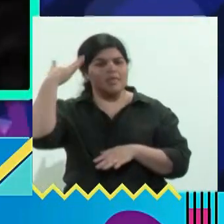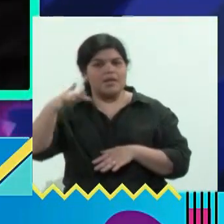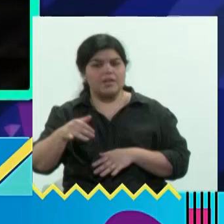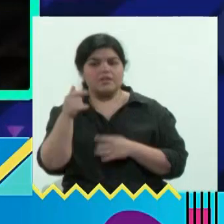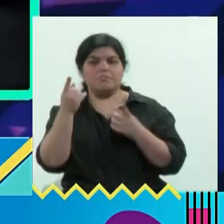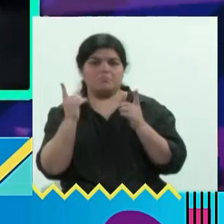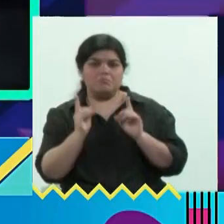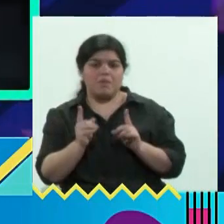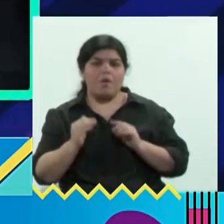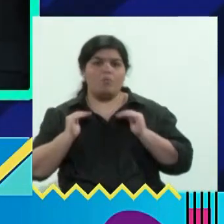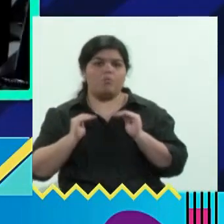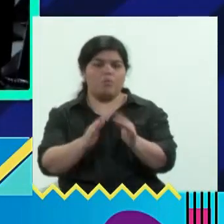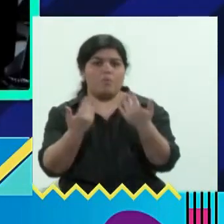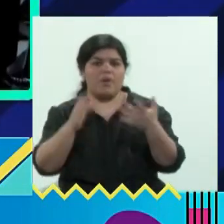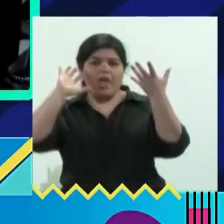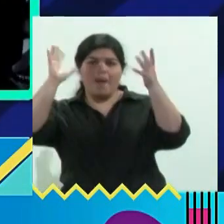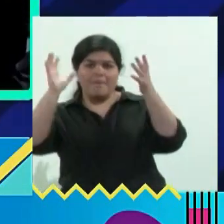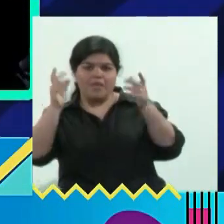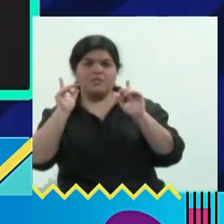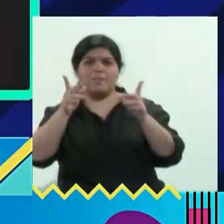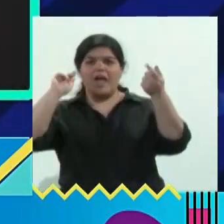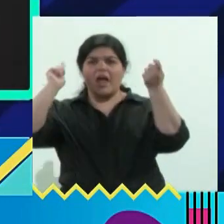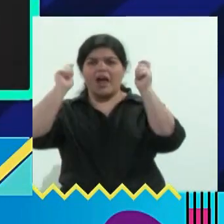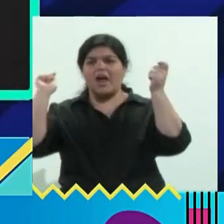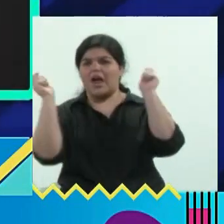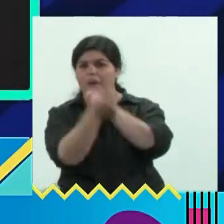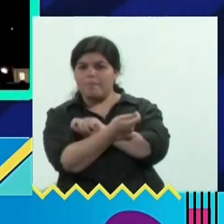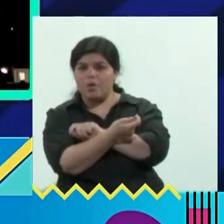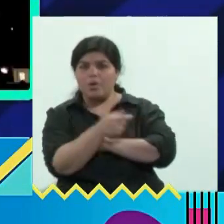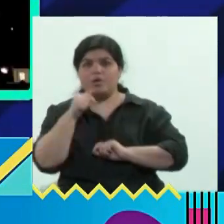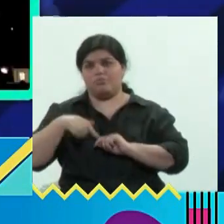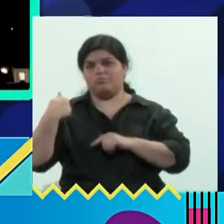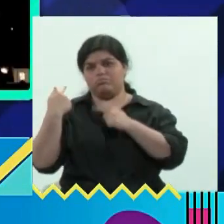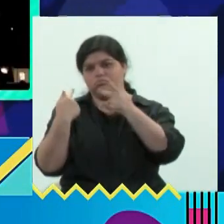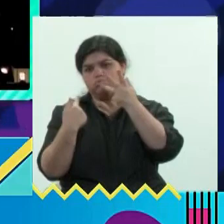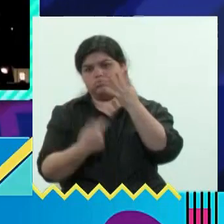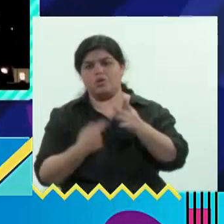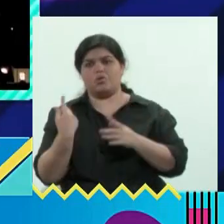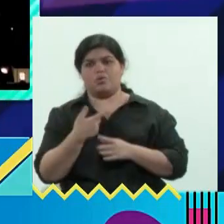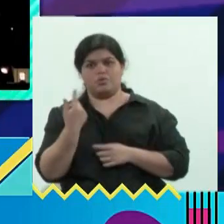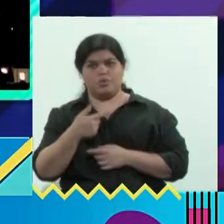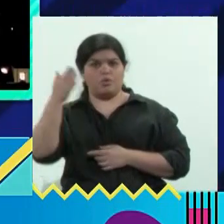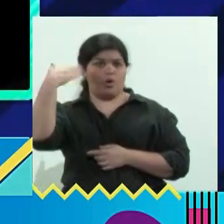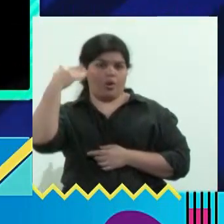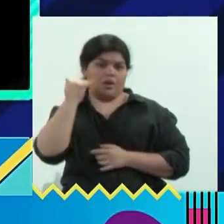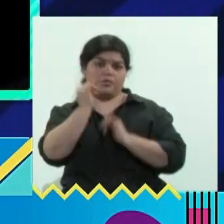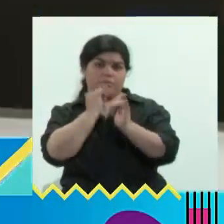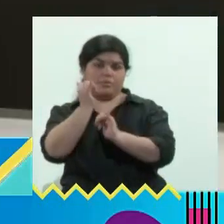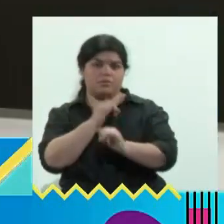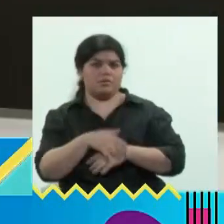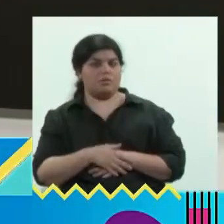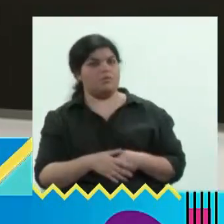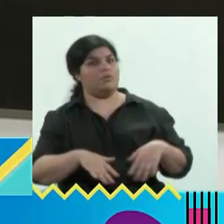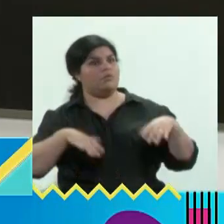de sostenibilidad, ambientales, de cambio climático, todo esto lo hemos estado viendo en el Congreso, ¿no? Pequeño tamaño